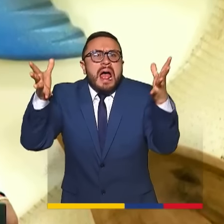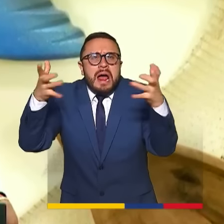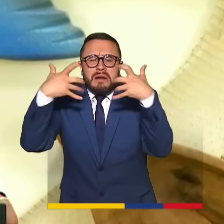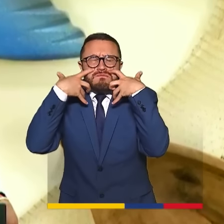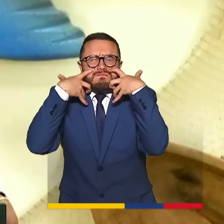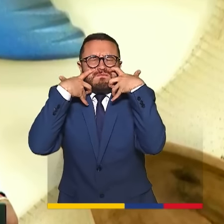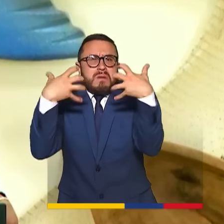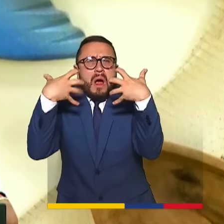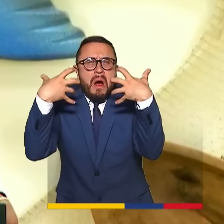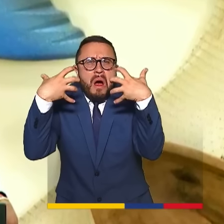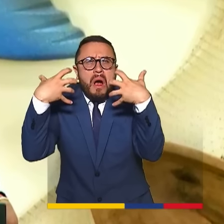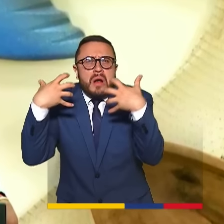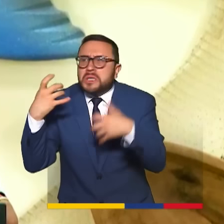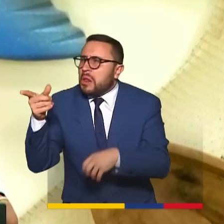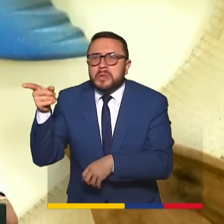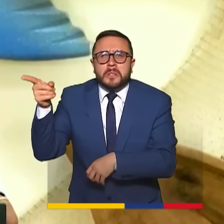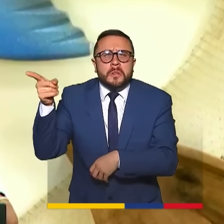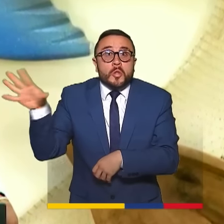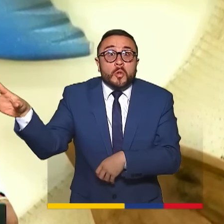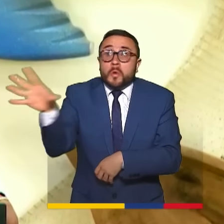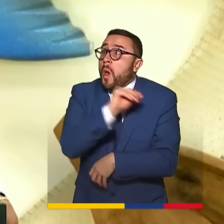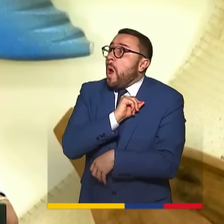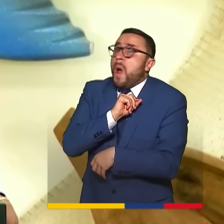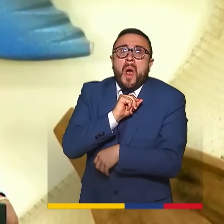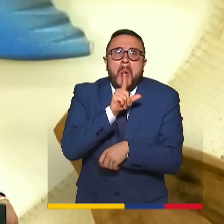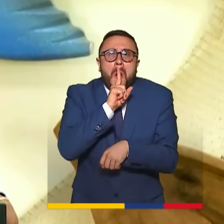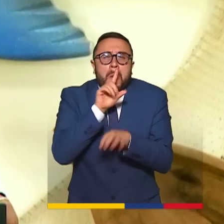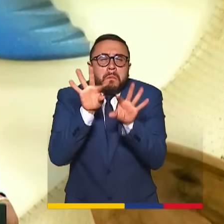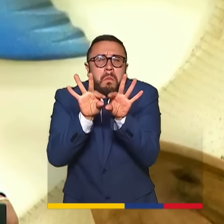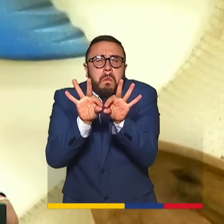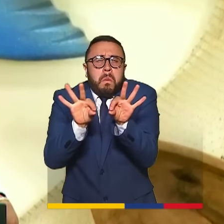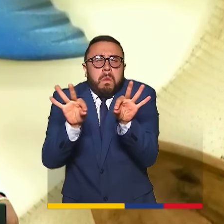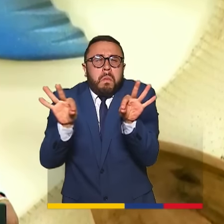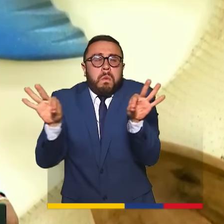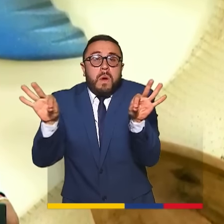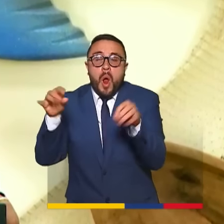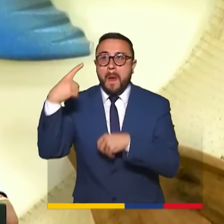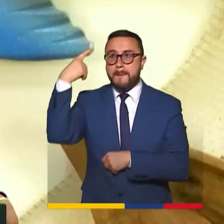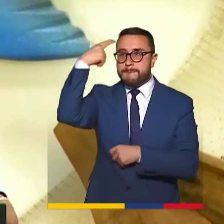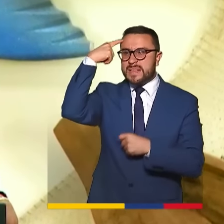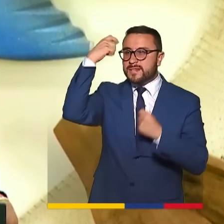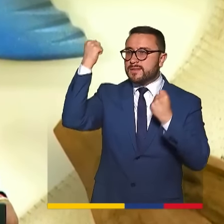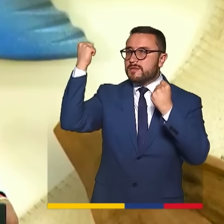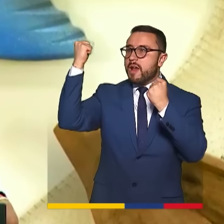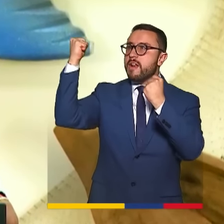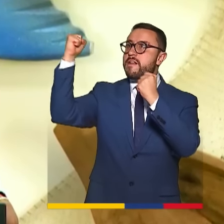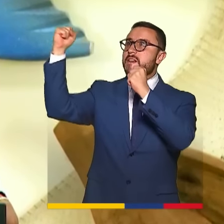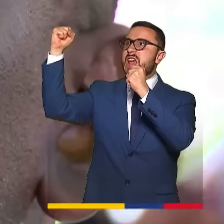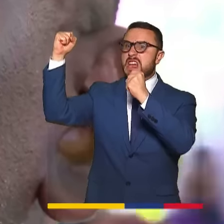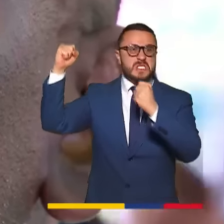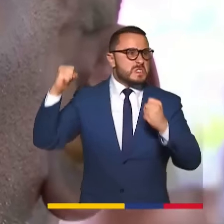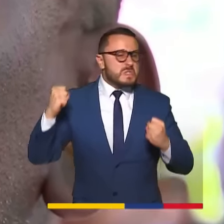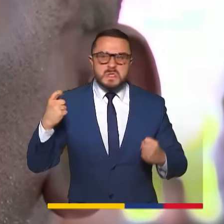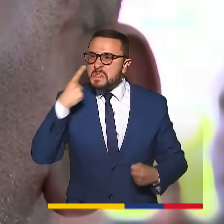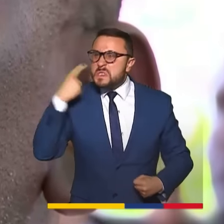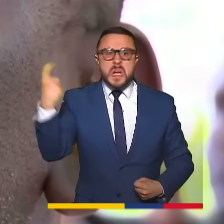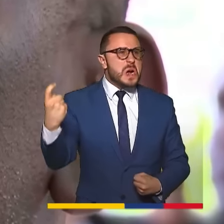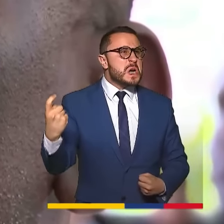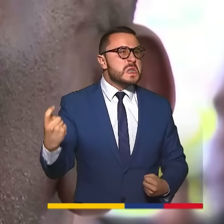que producía el silencio, que el pensar rebelde era perseguido por donde